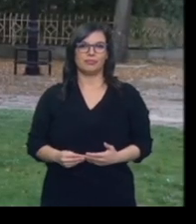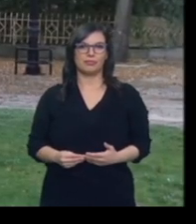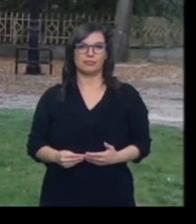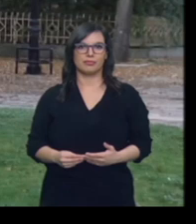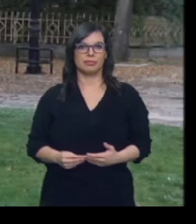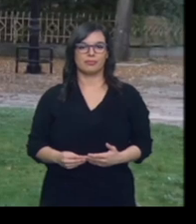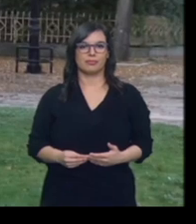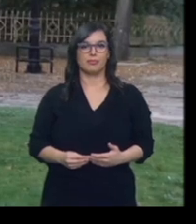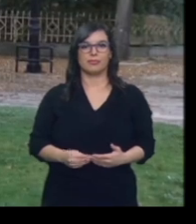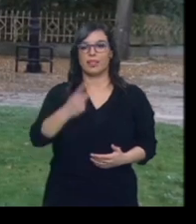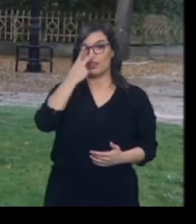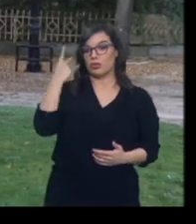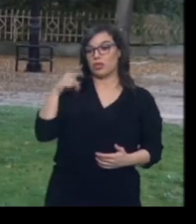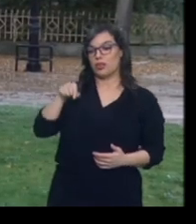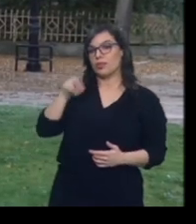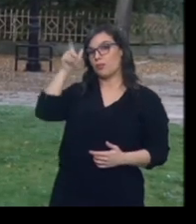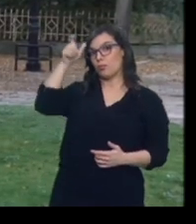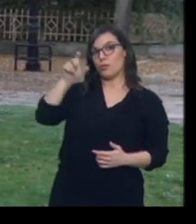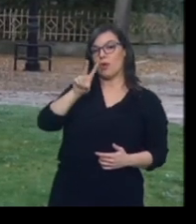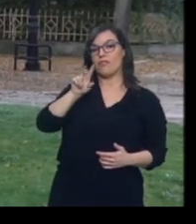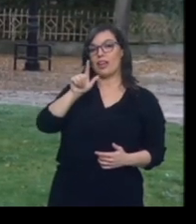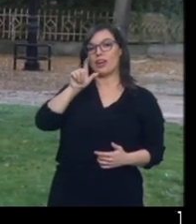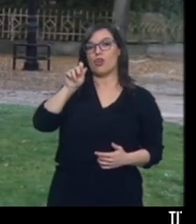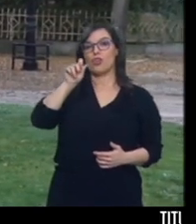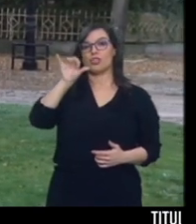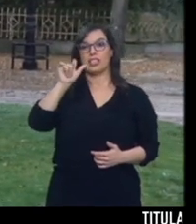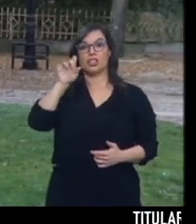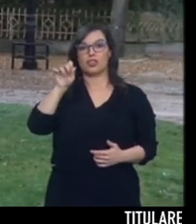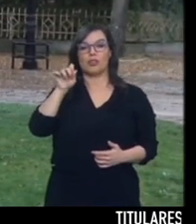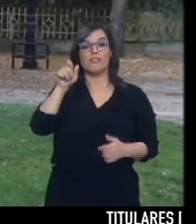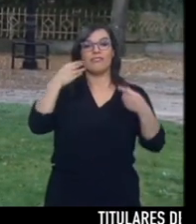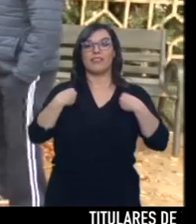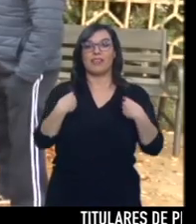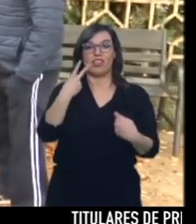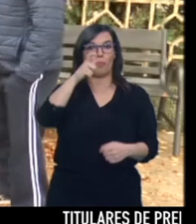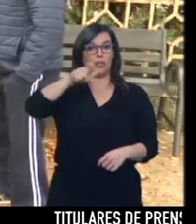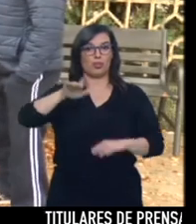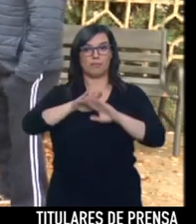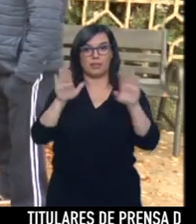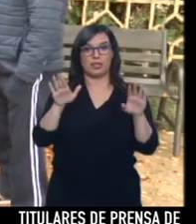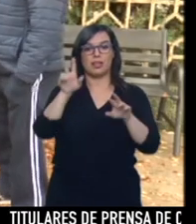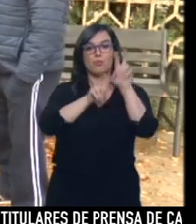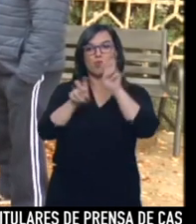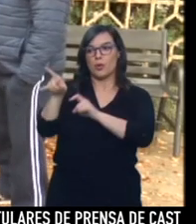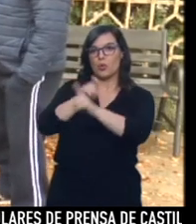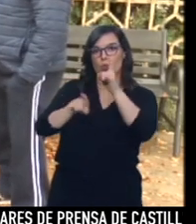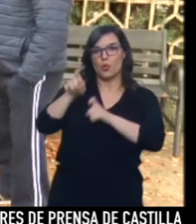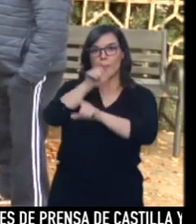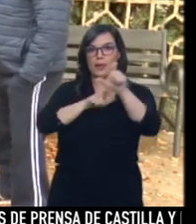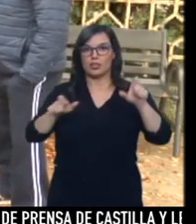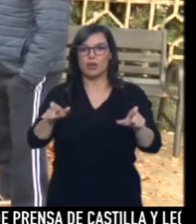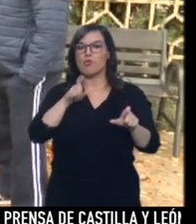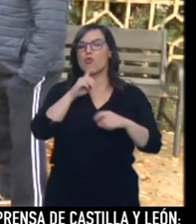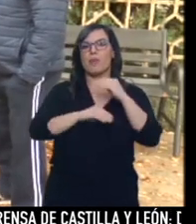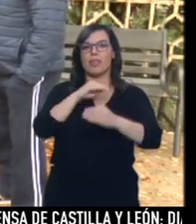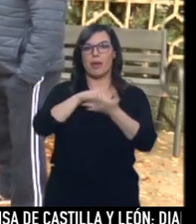En 2018, aquí en Bellosillo, eran tan solo 2 los habitantes y buscaban nuevos vecinos con un plan